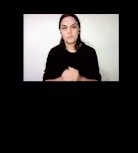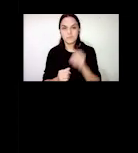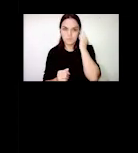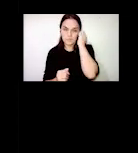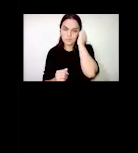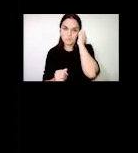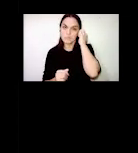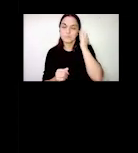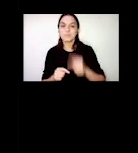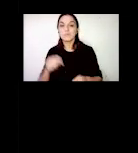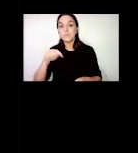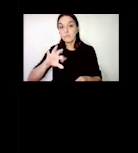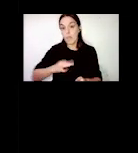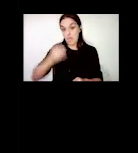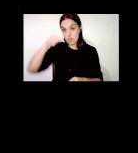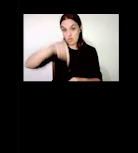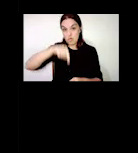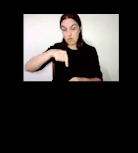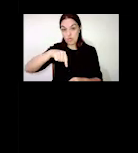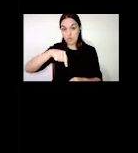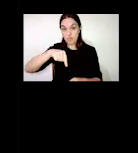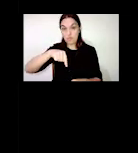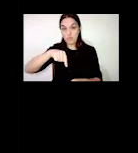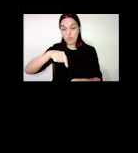Y este año, ¿sí?